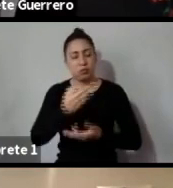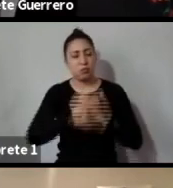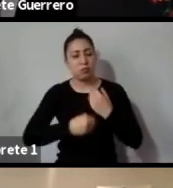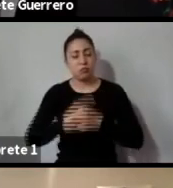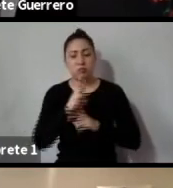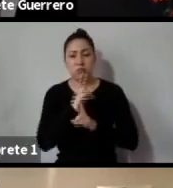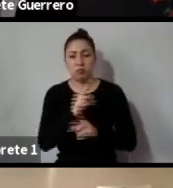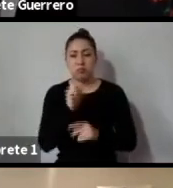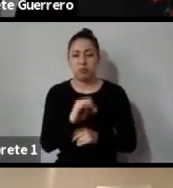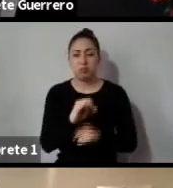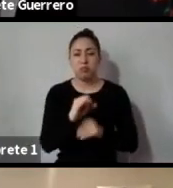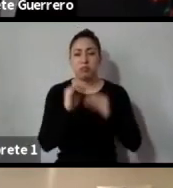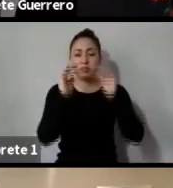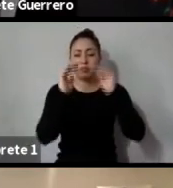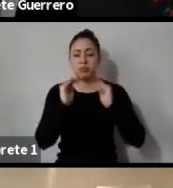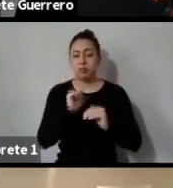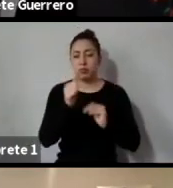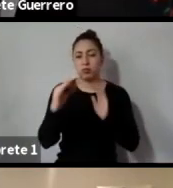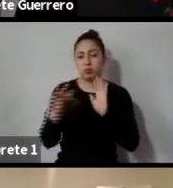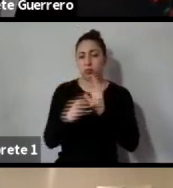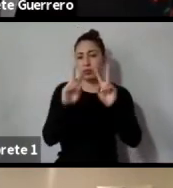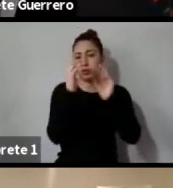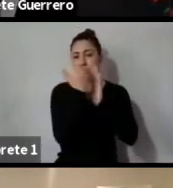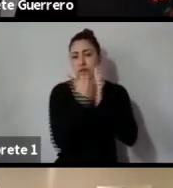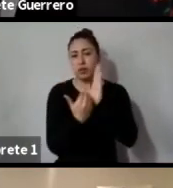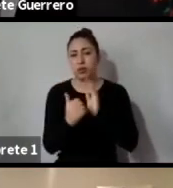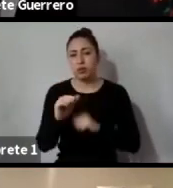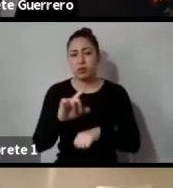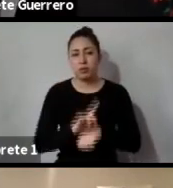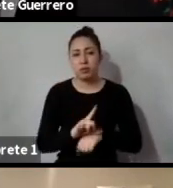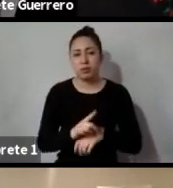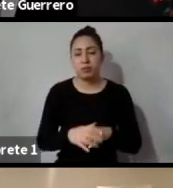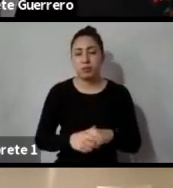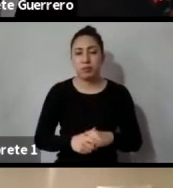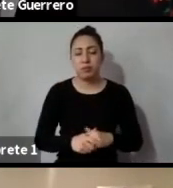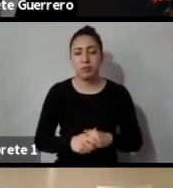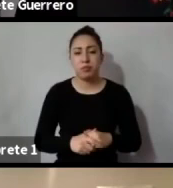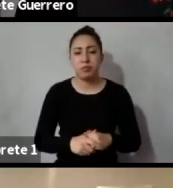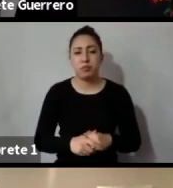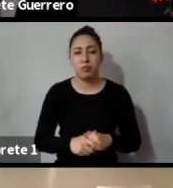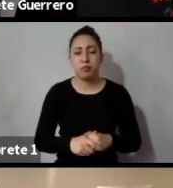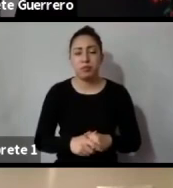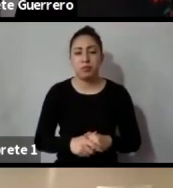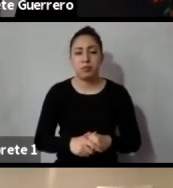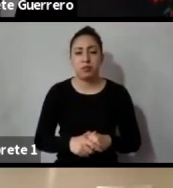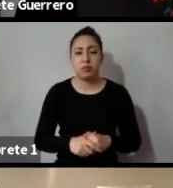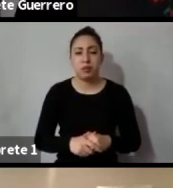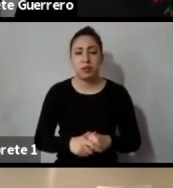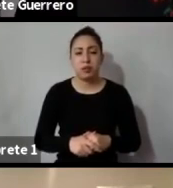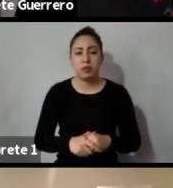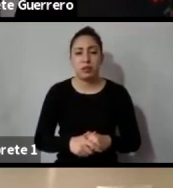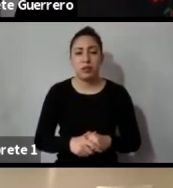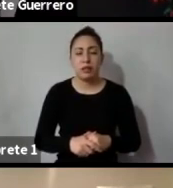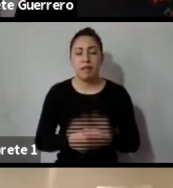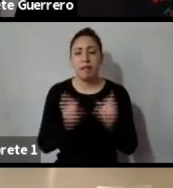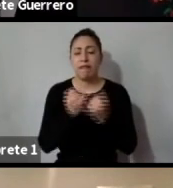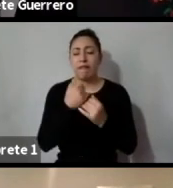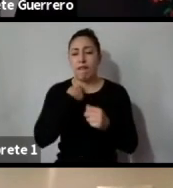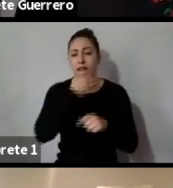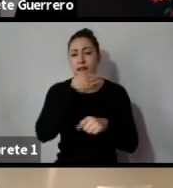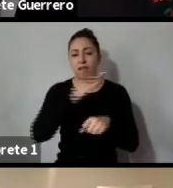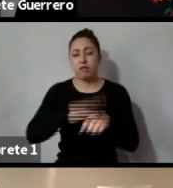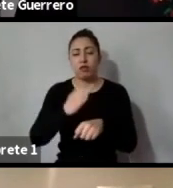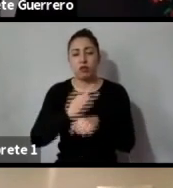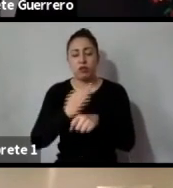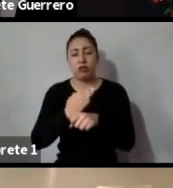lo que pasaríamos al siguiente punto del orden del día. Gracias, secretario. De igual manera, informo, se incorpora